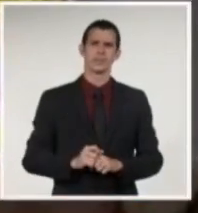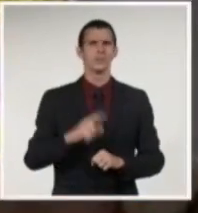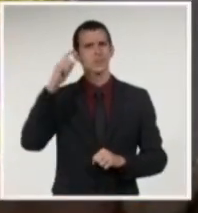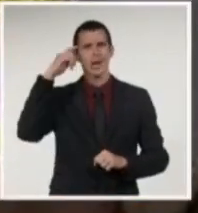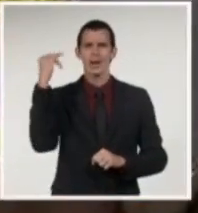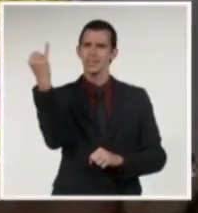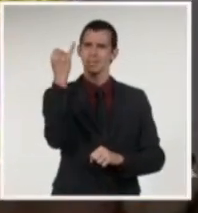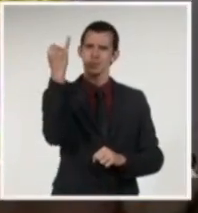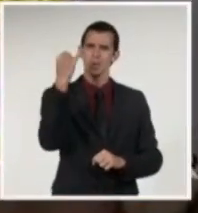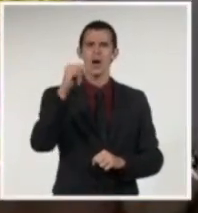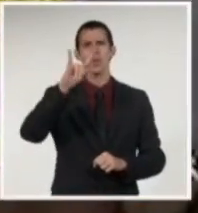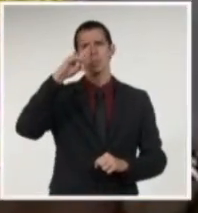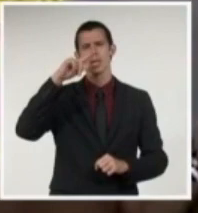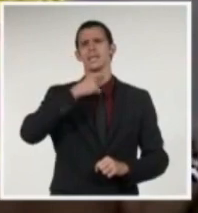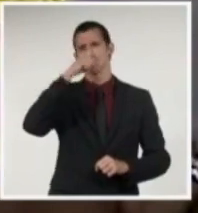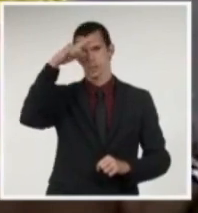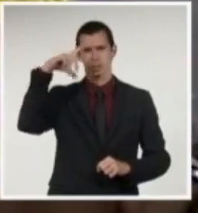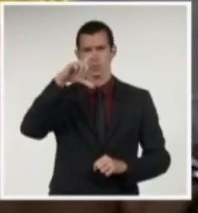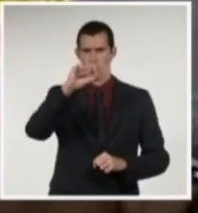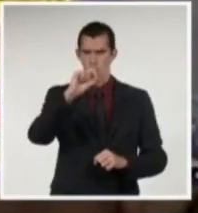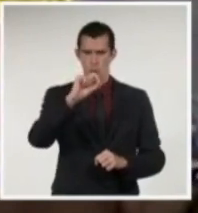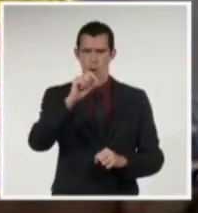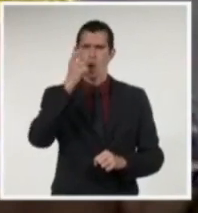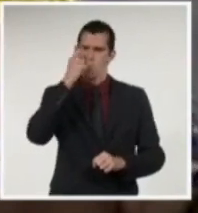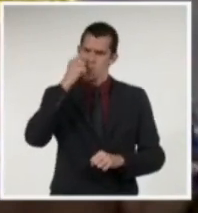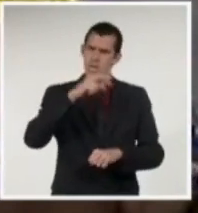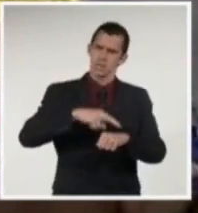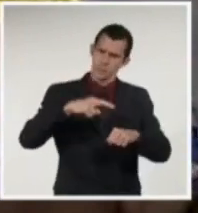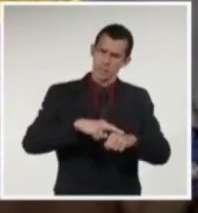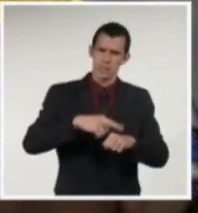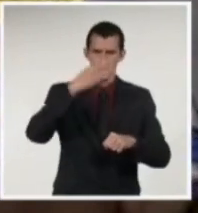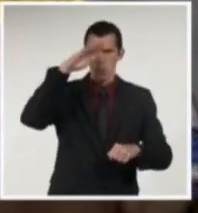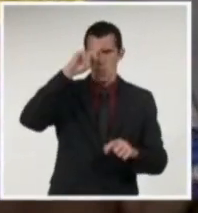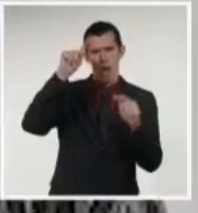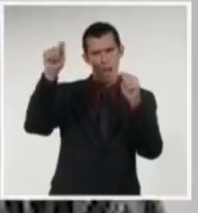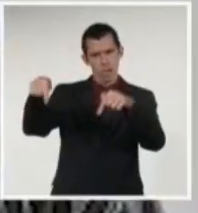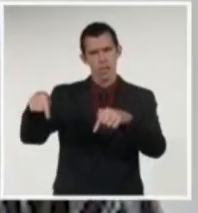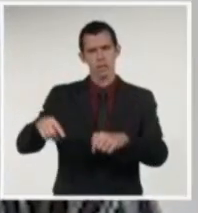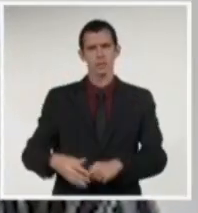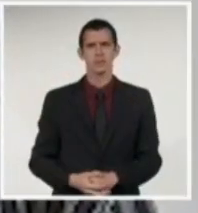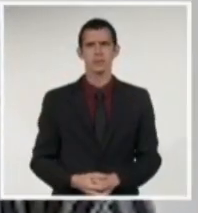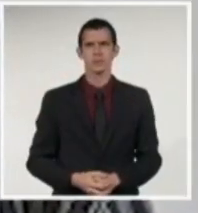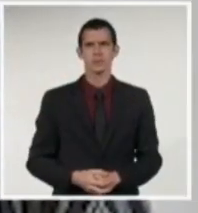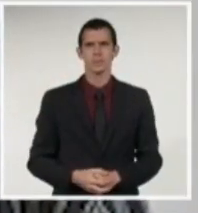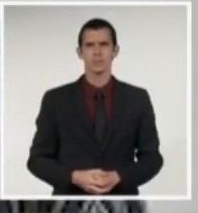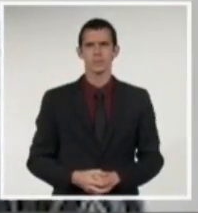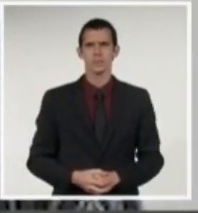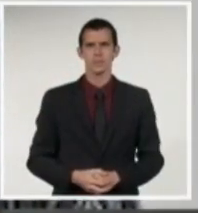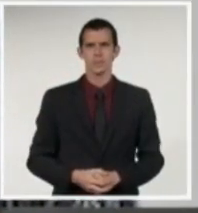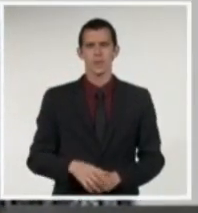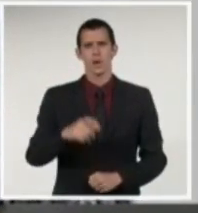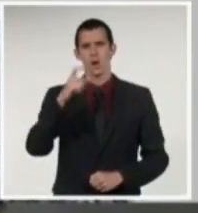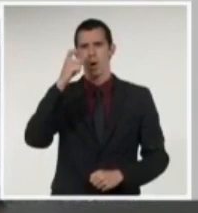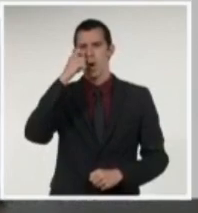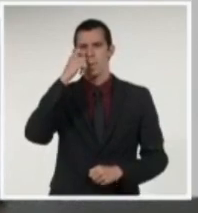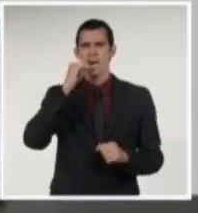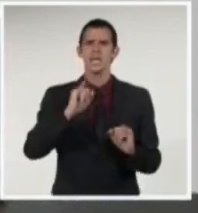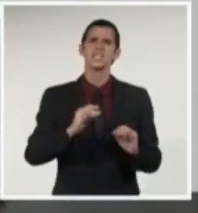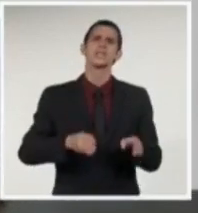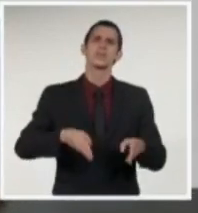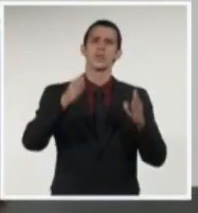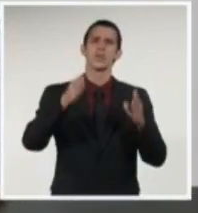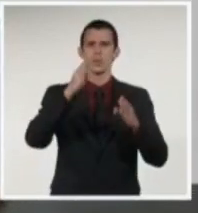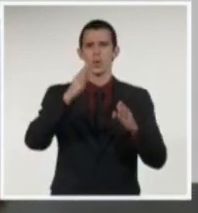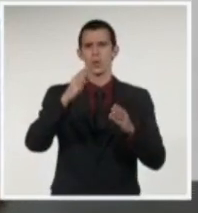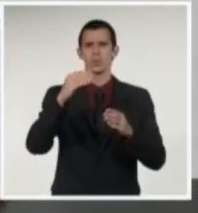Técnico Asesor de la Comisión Cubana ante esa organización internacional. Profesor titular adjunto del Instituto Superior de Arte de